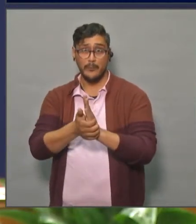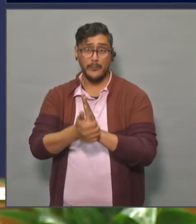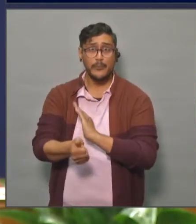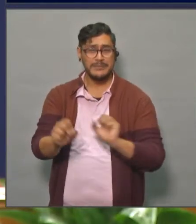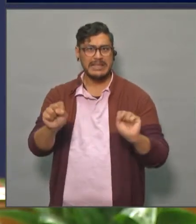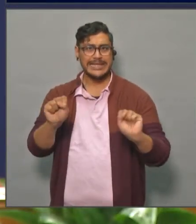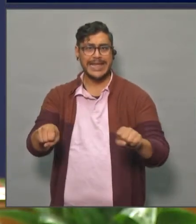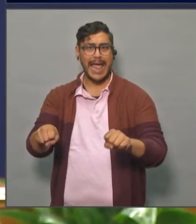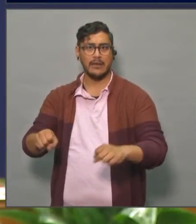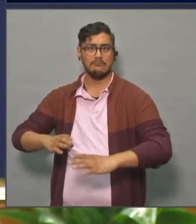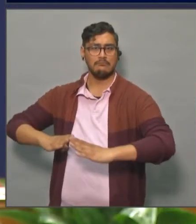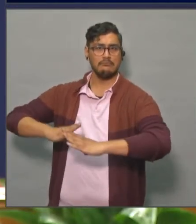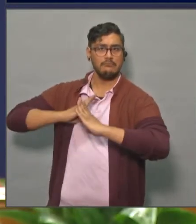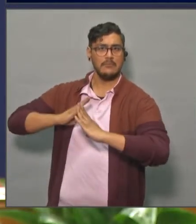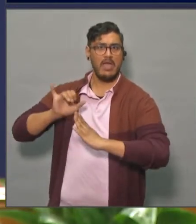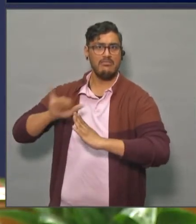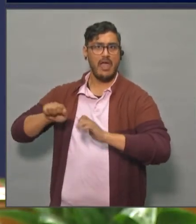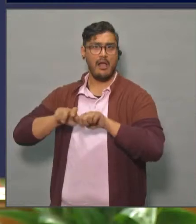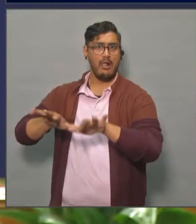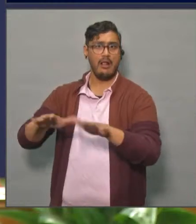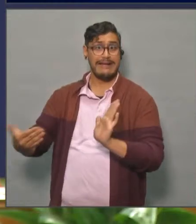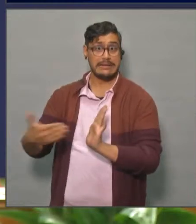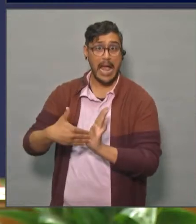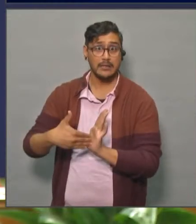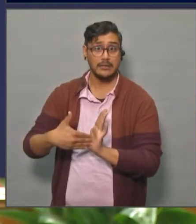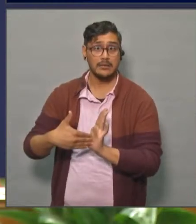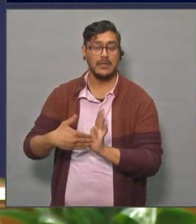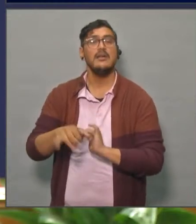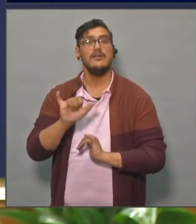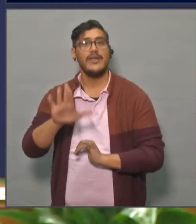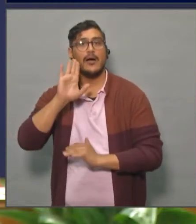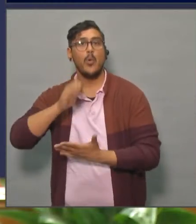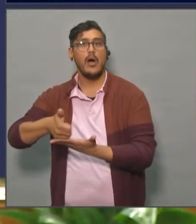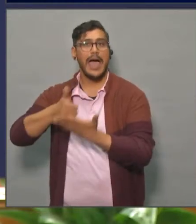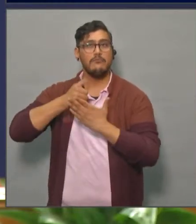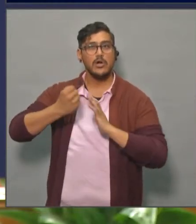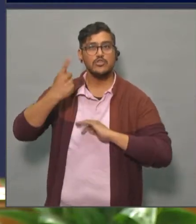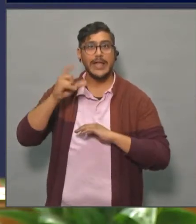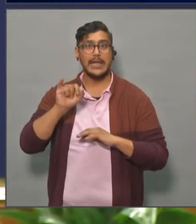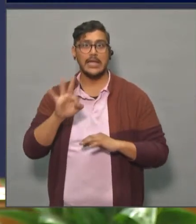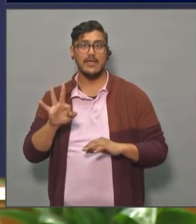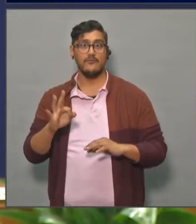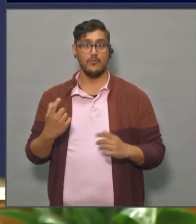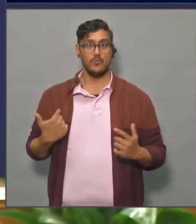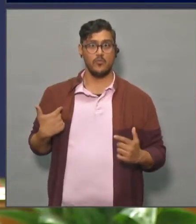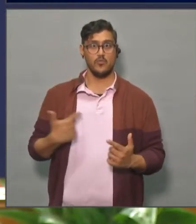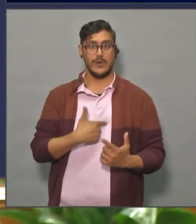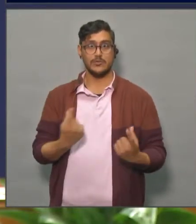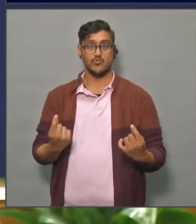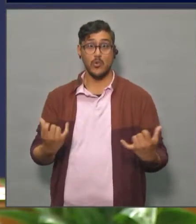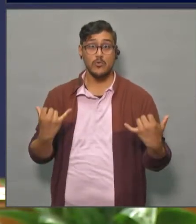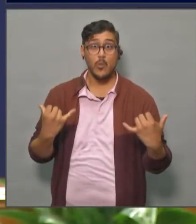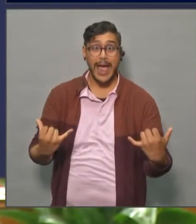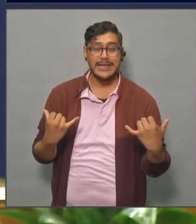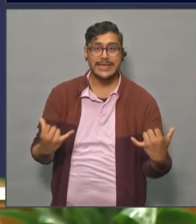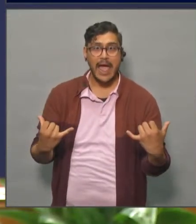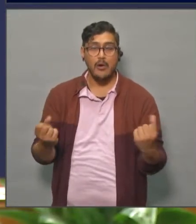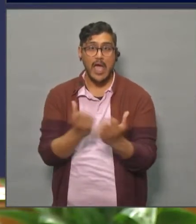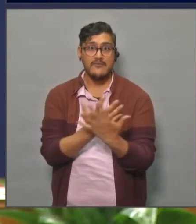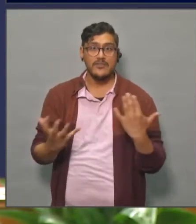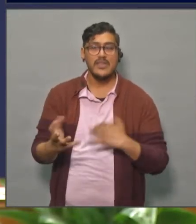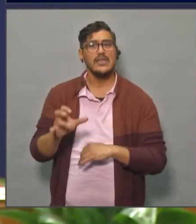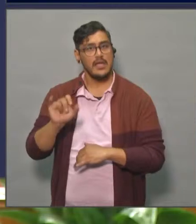de COVID-19? Esto nos ayuda a comprender si las acciones que estamos tomando para frenar la propagación